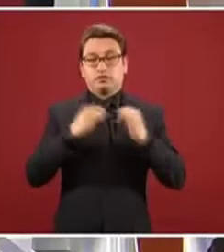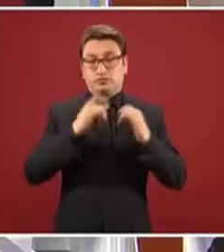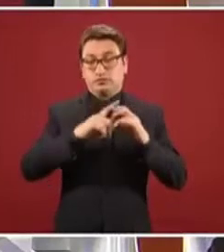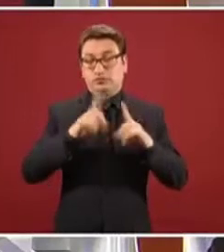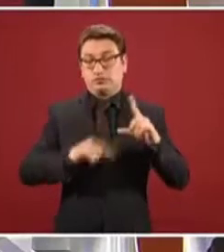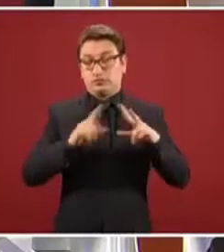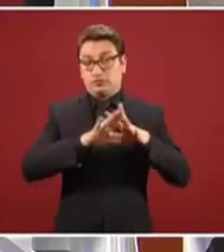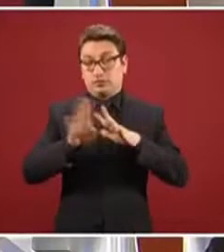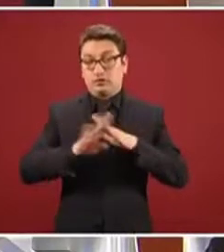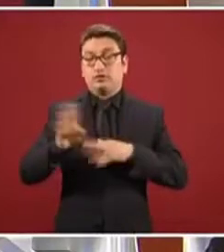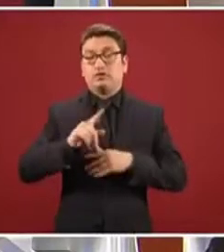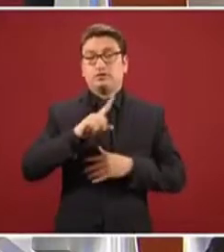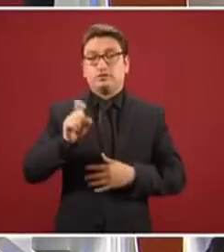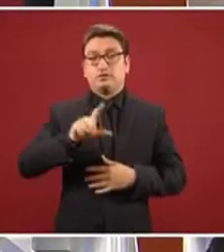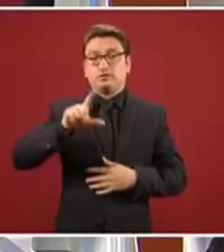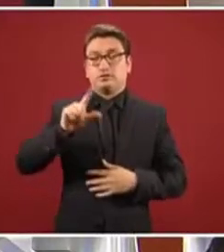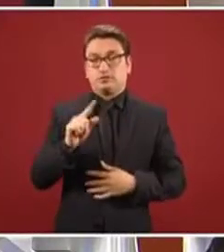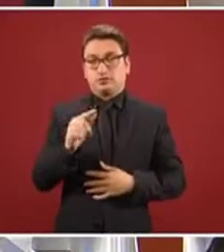Migración